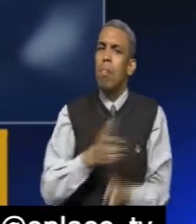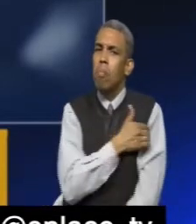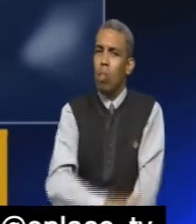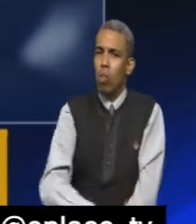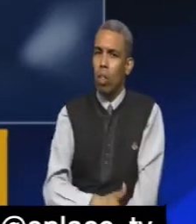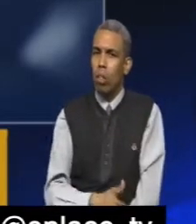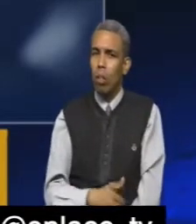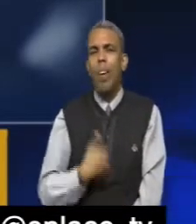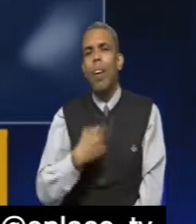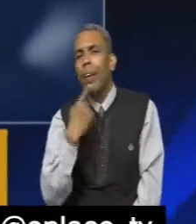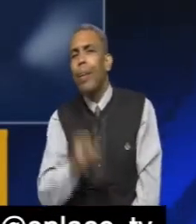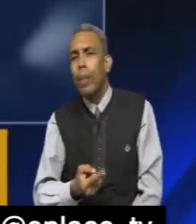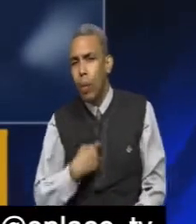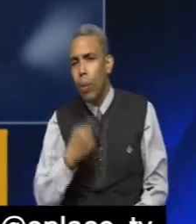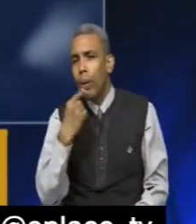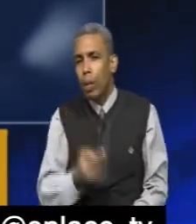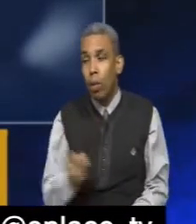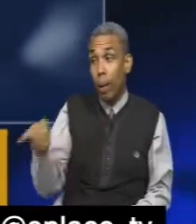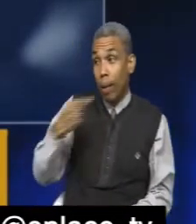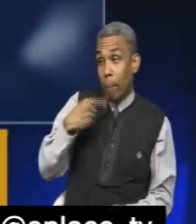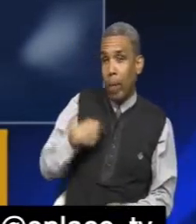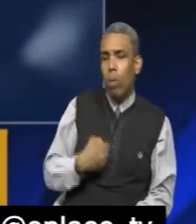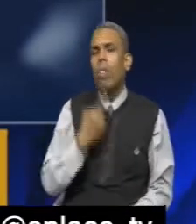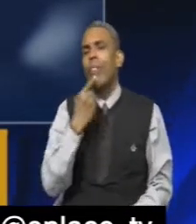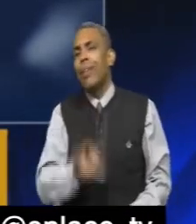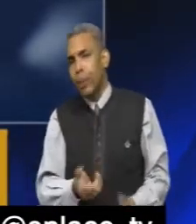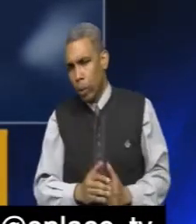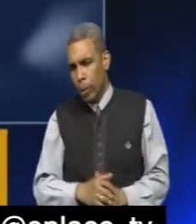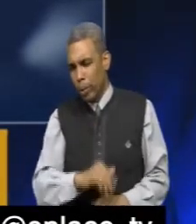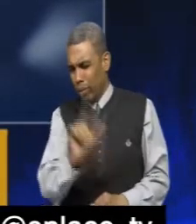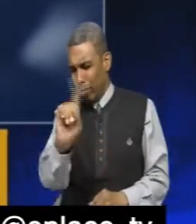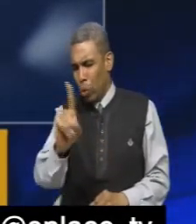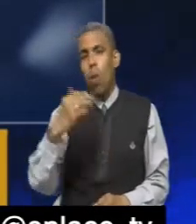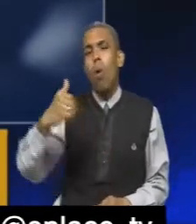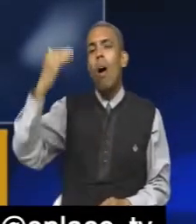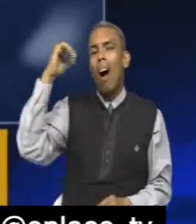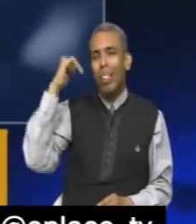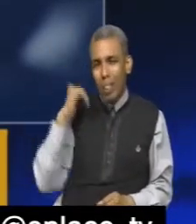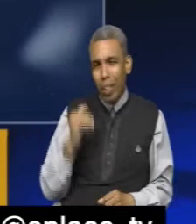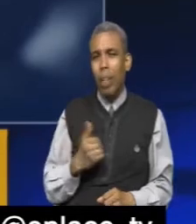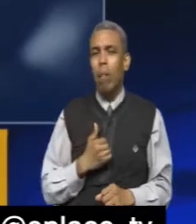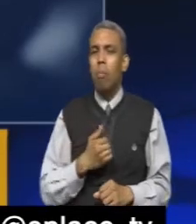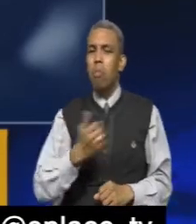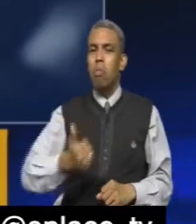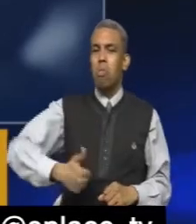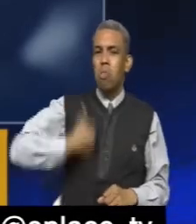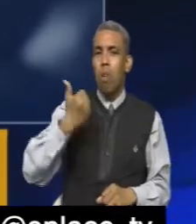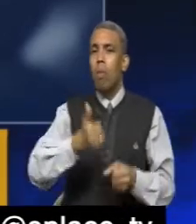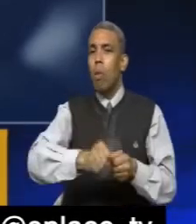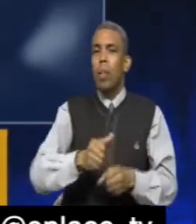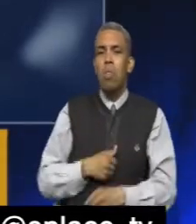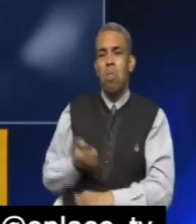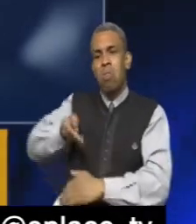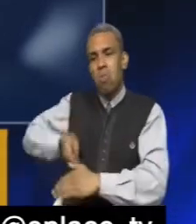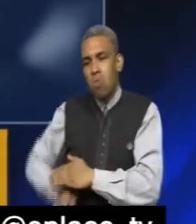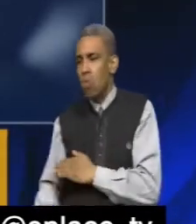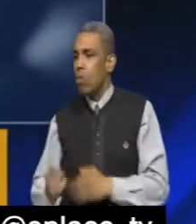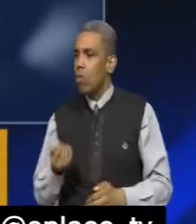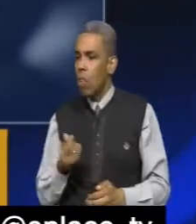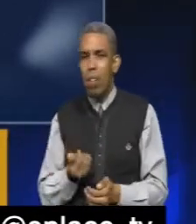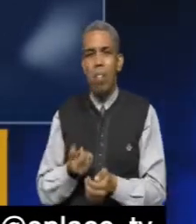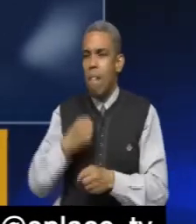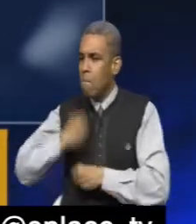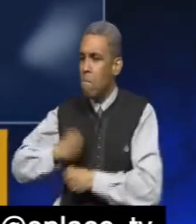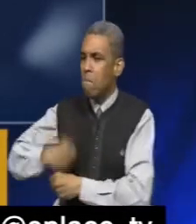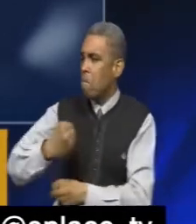pidiendo 1.000 millones porque la cantidad de contaminación que me han hecho en la zona no es por ese precio. por mí, si miráramos